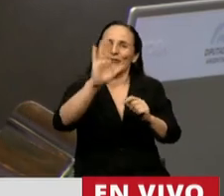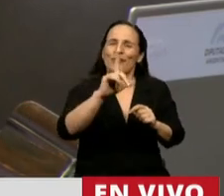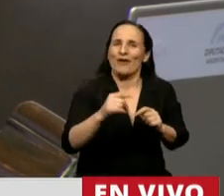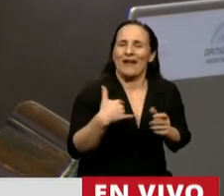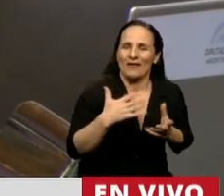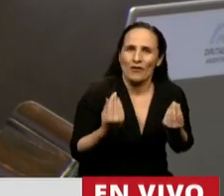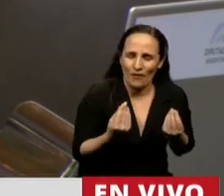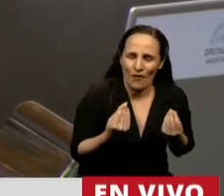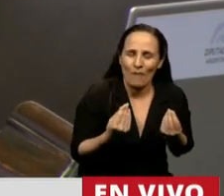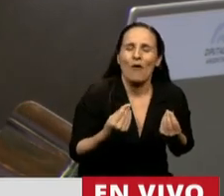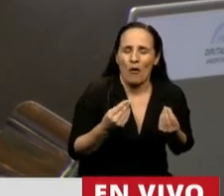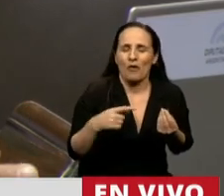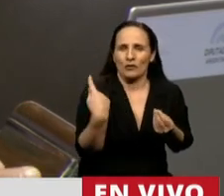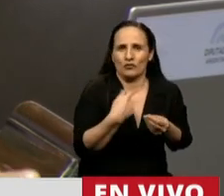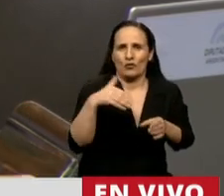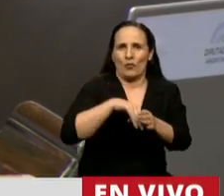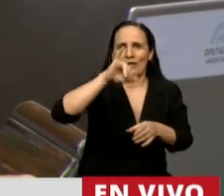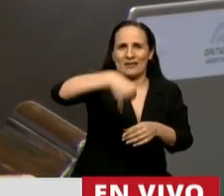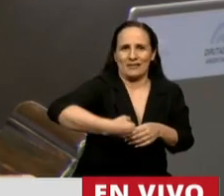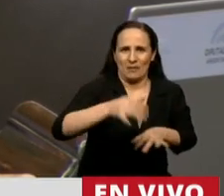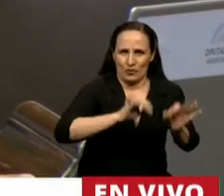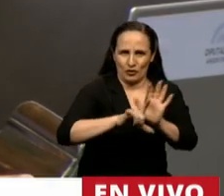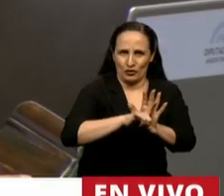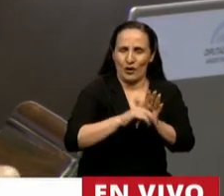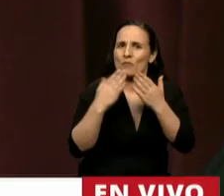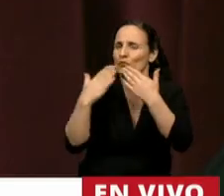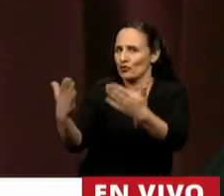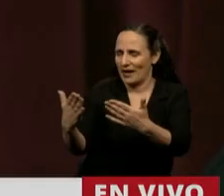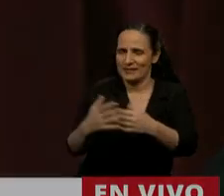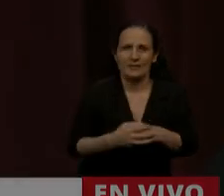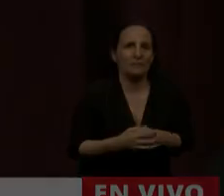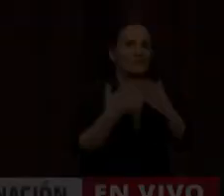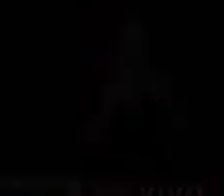orgullosamente vamos a acompañar este proyecto de ley. Muchas gracias. Gracias, diputado Selva.